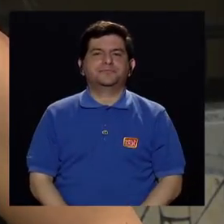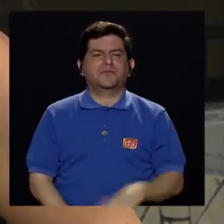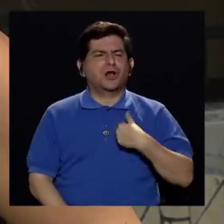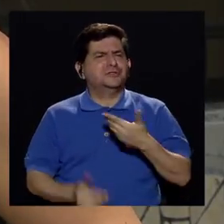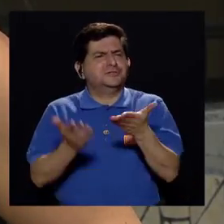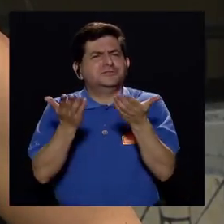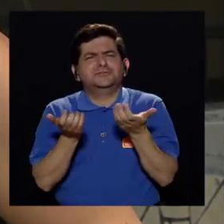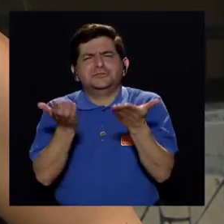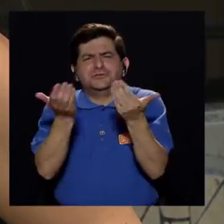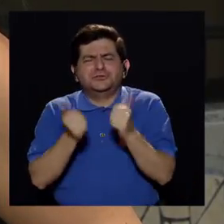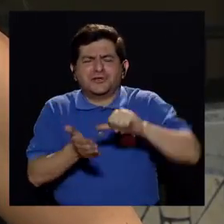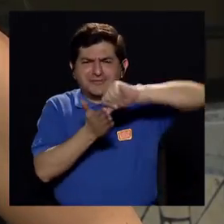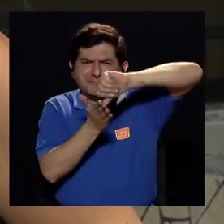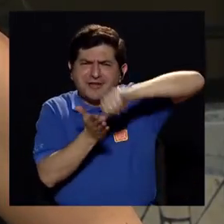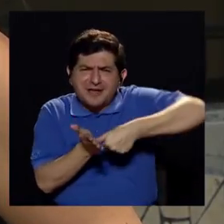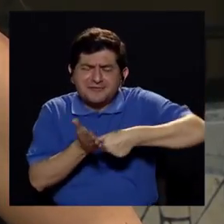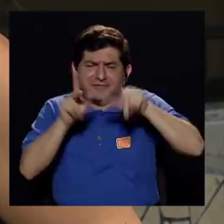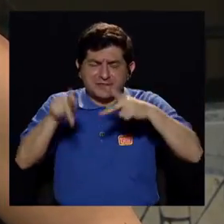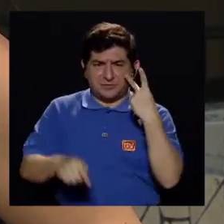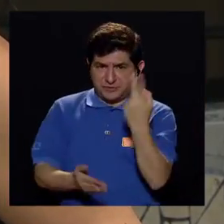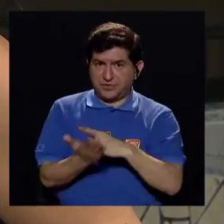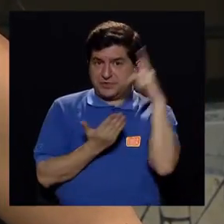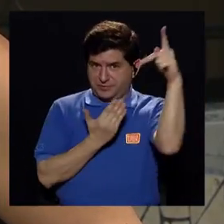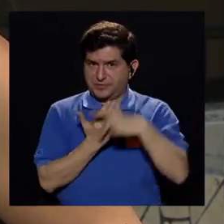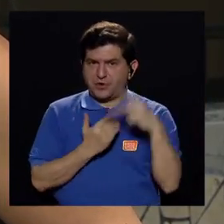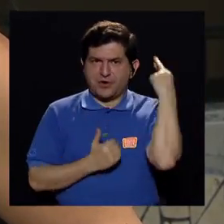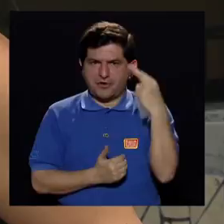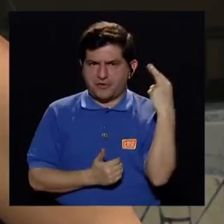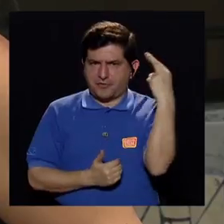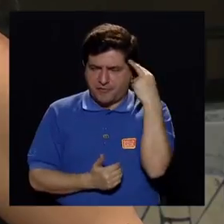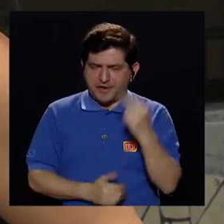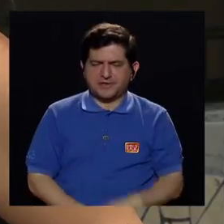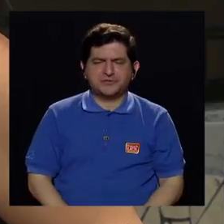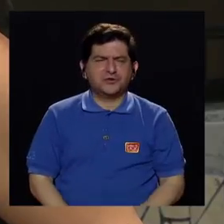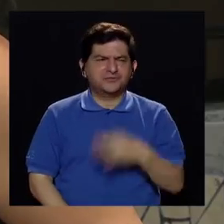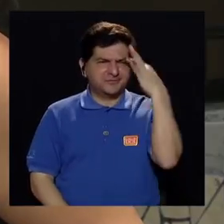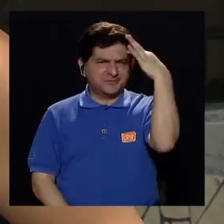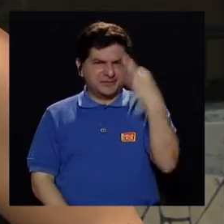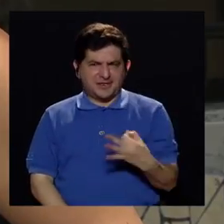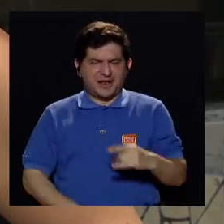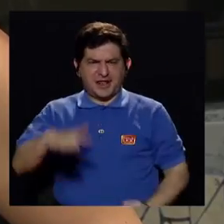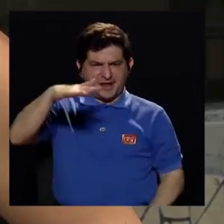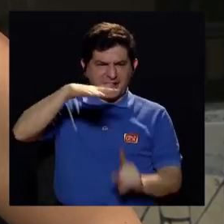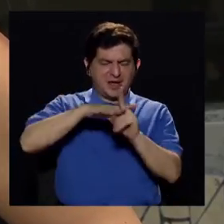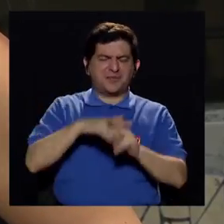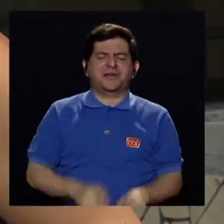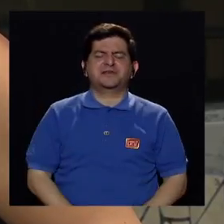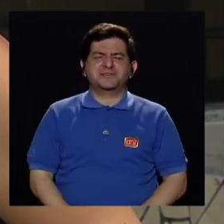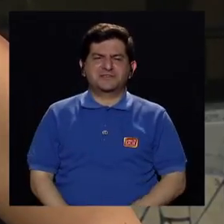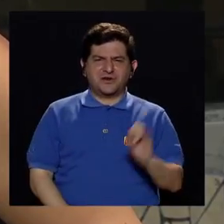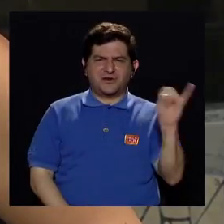quisiera que le enfaticemos a los televidentes, ¿qué razones se le pueden atribuir a la aparición de infecciones de